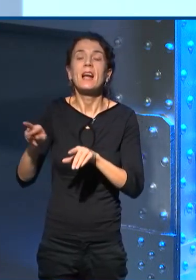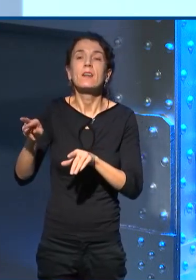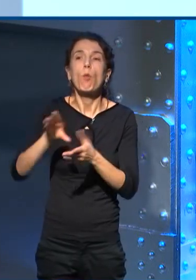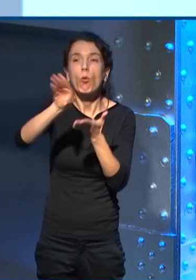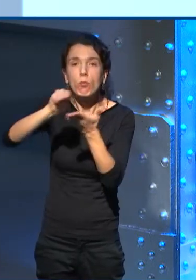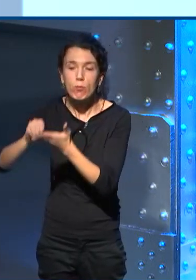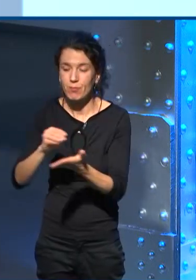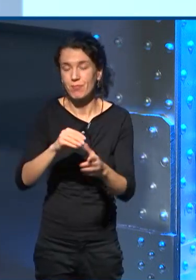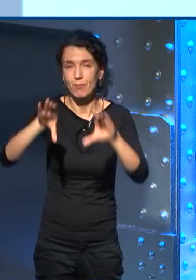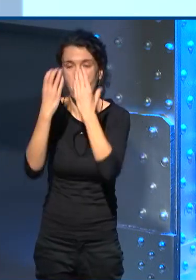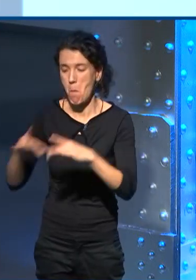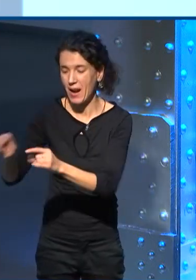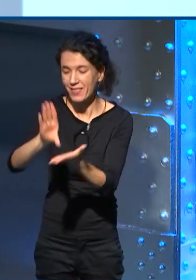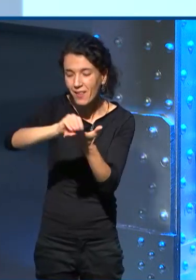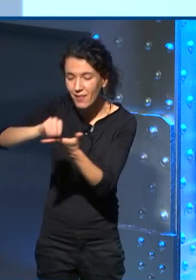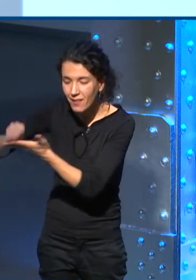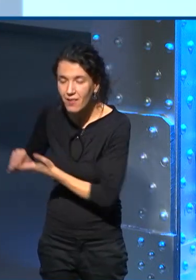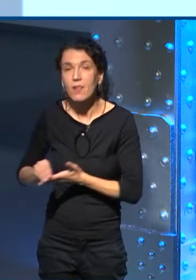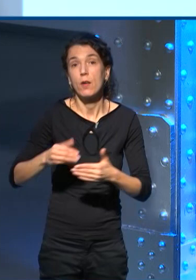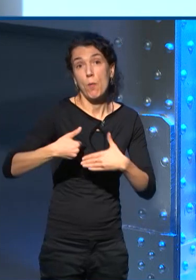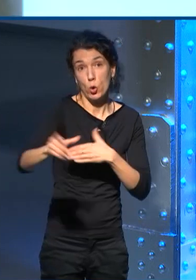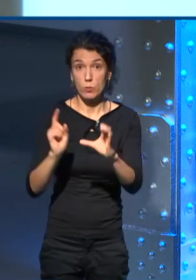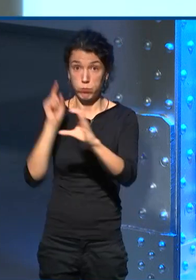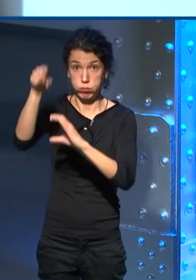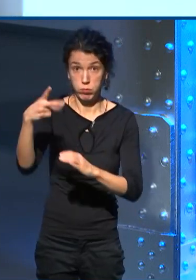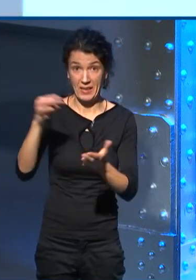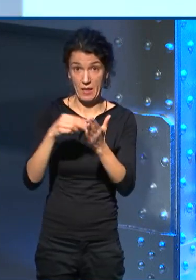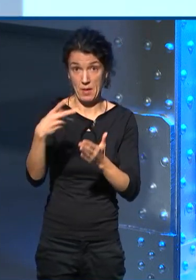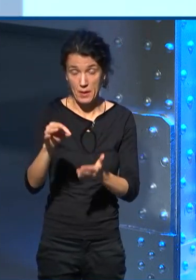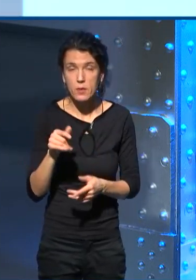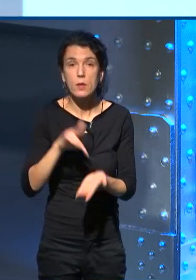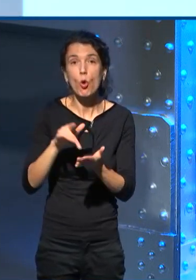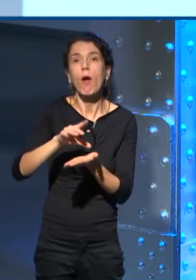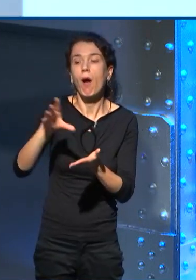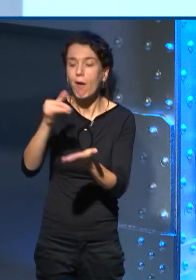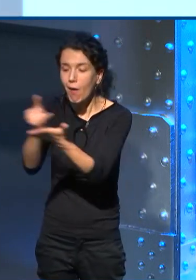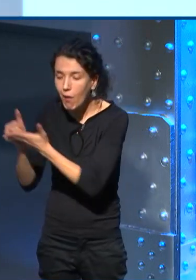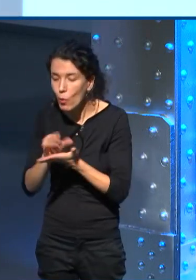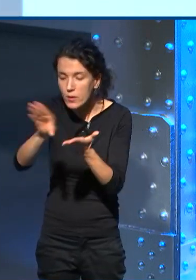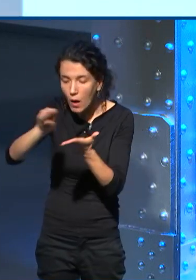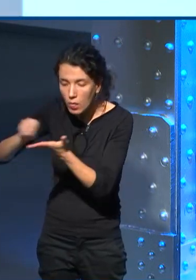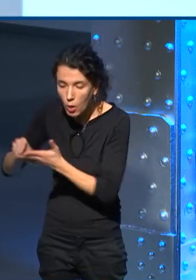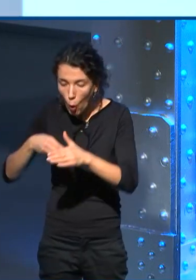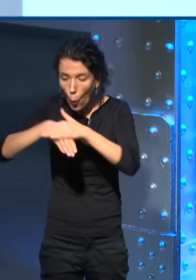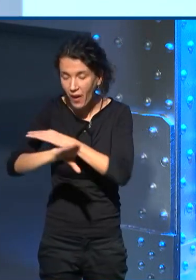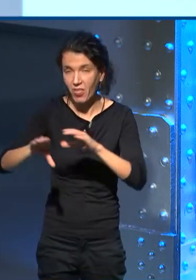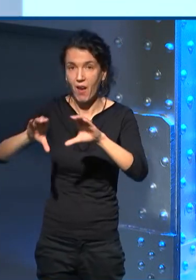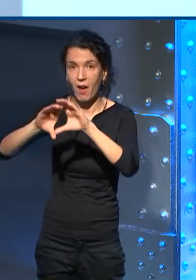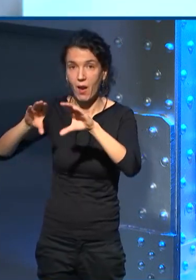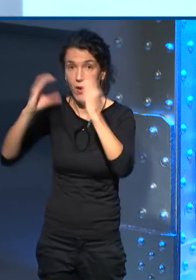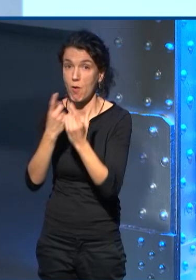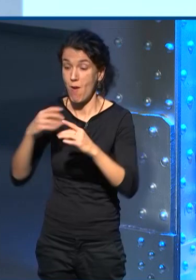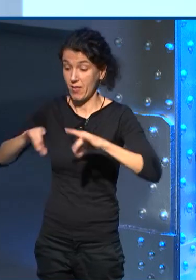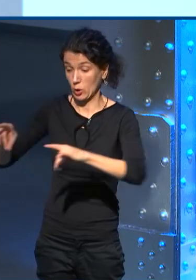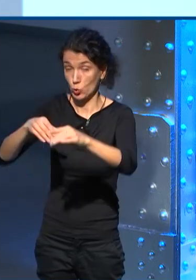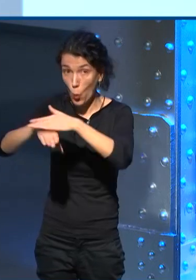que cojamos del suelo de Marte. Mars 2020, el próximo rover, cogerá muestras, las dejará en un depósito, ese depósito quedará en el suelo de Marte y más